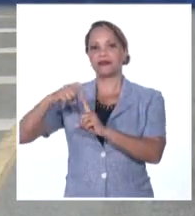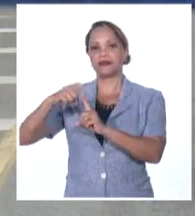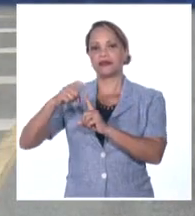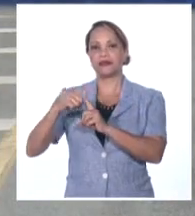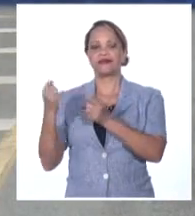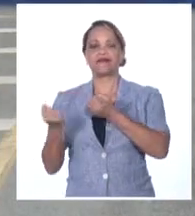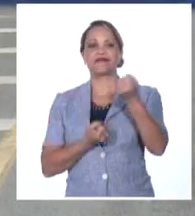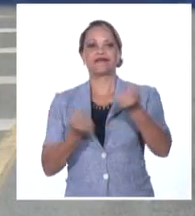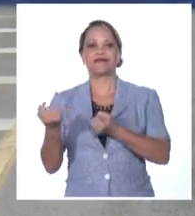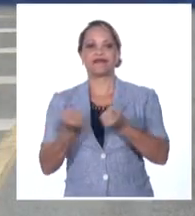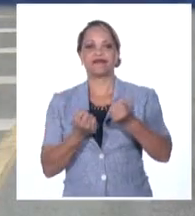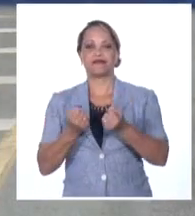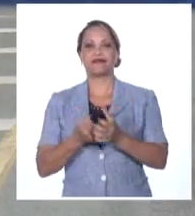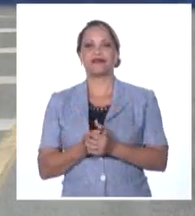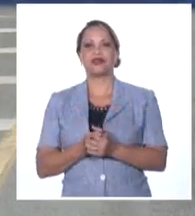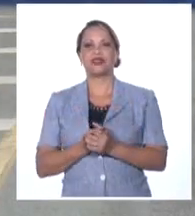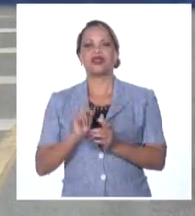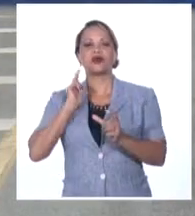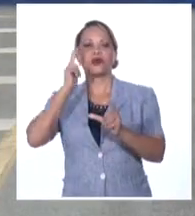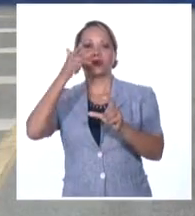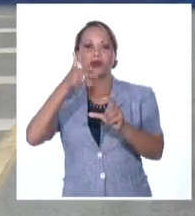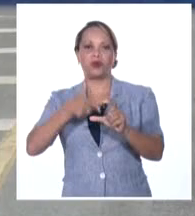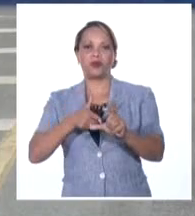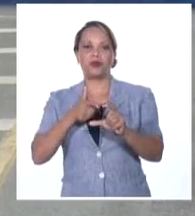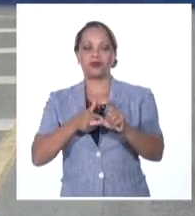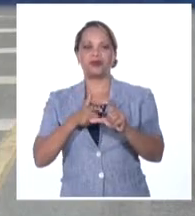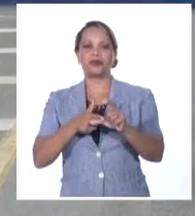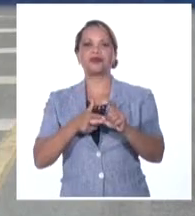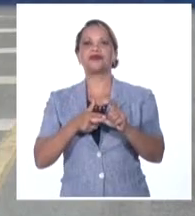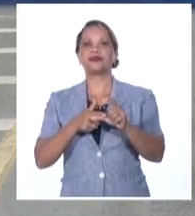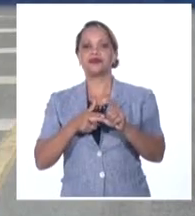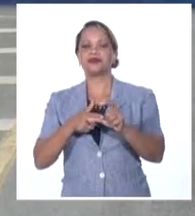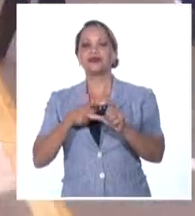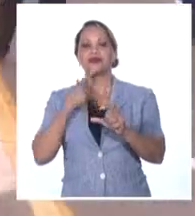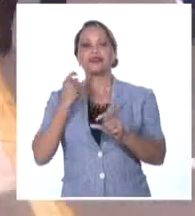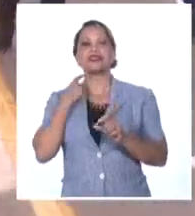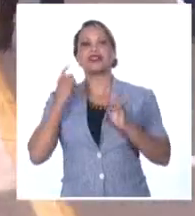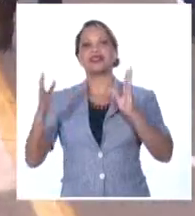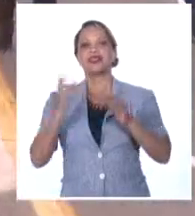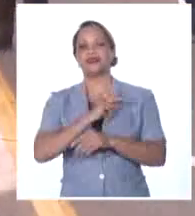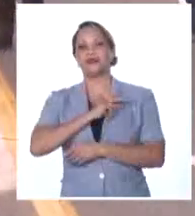transportaciones Pinar, Coupé, que este año resultó vanguardia nacional.